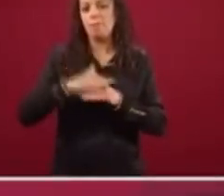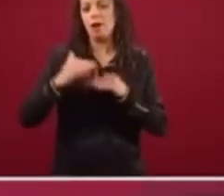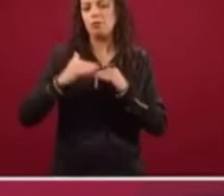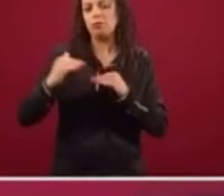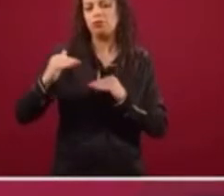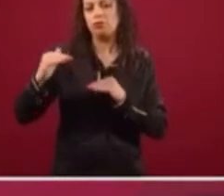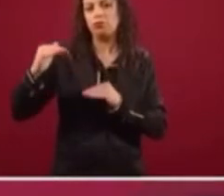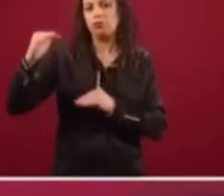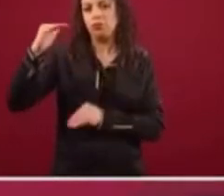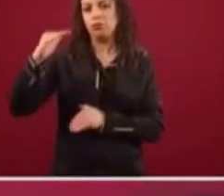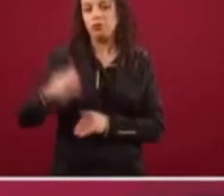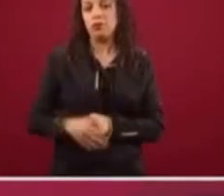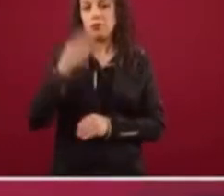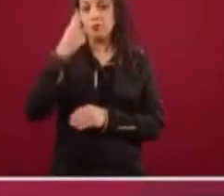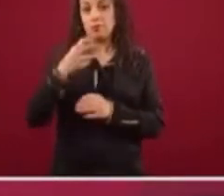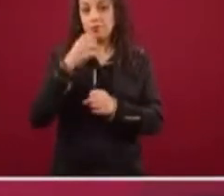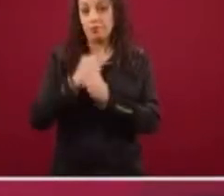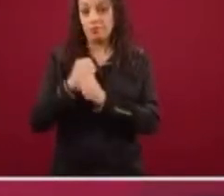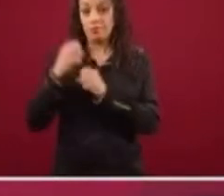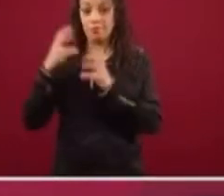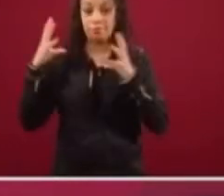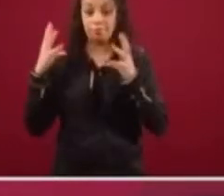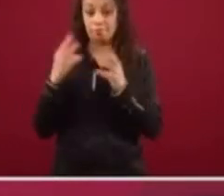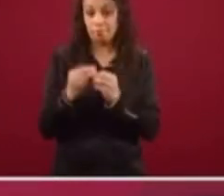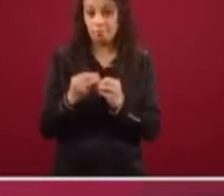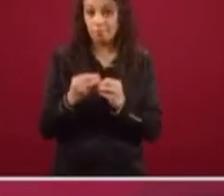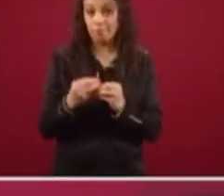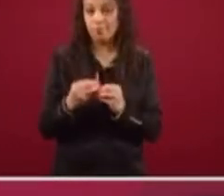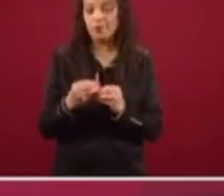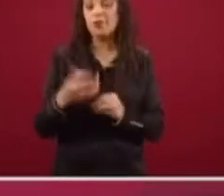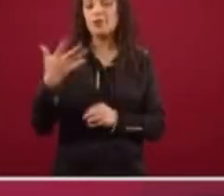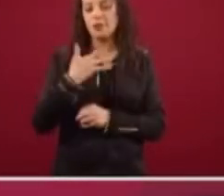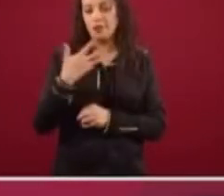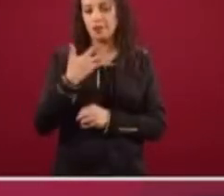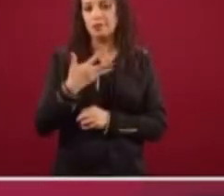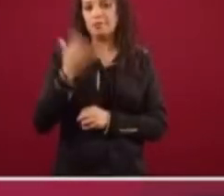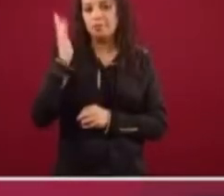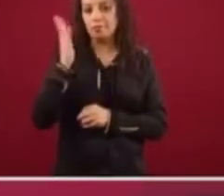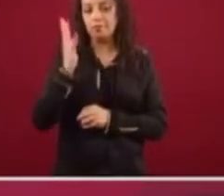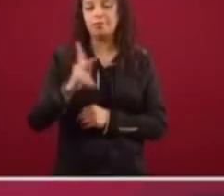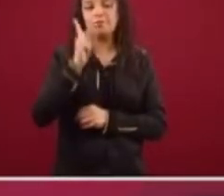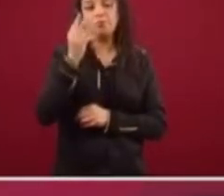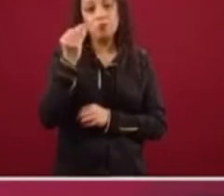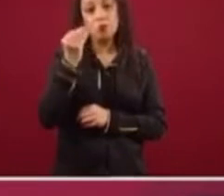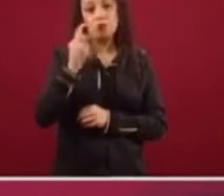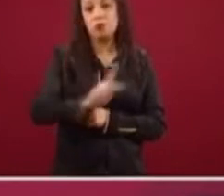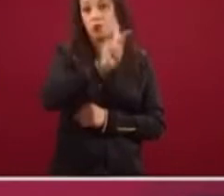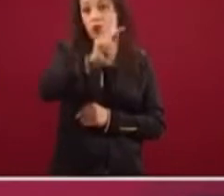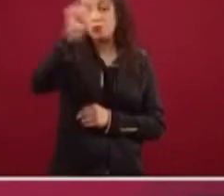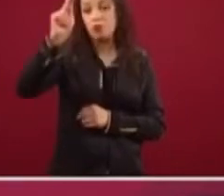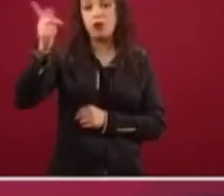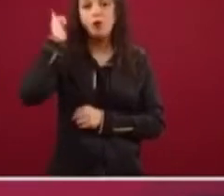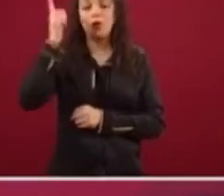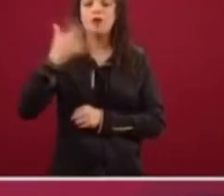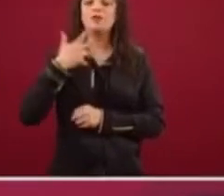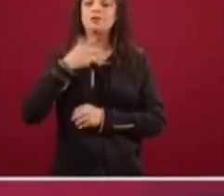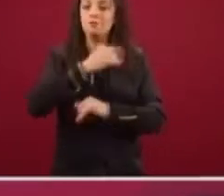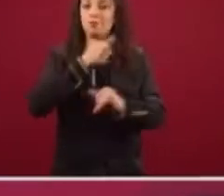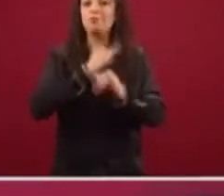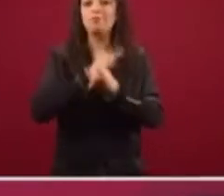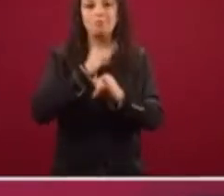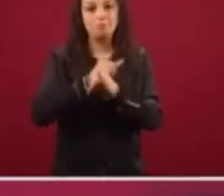habrá conectividad en muchos muchos muchos pueblos en la mayoría de los pueblos del